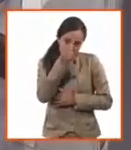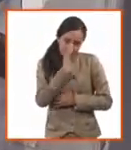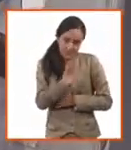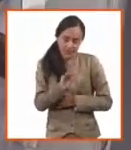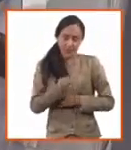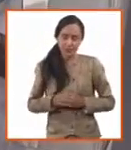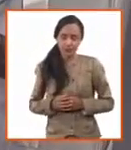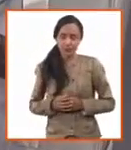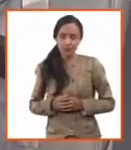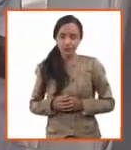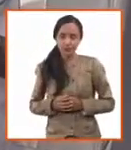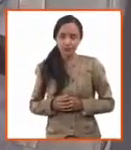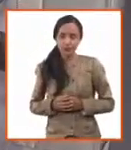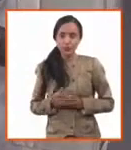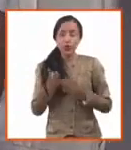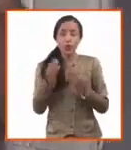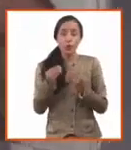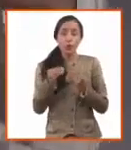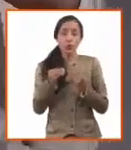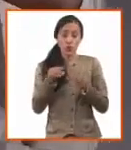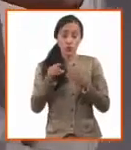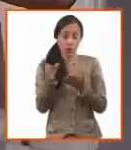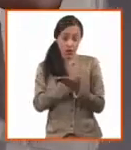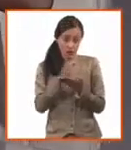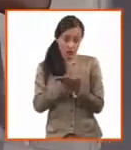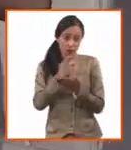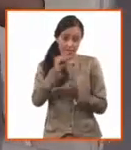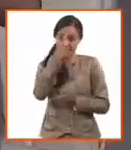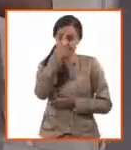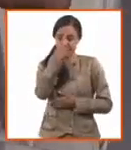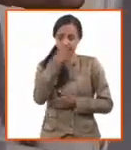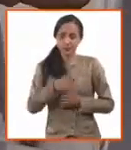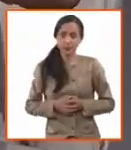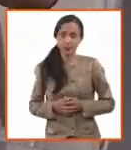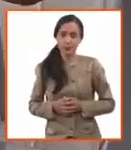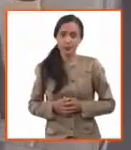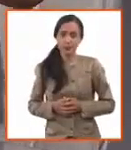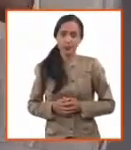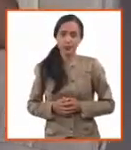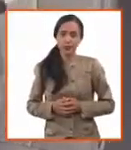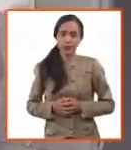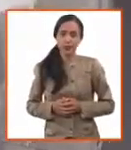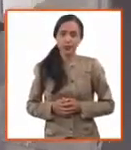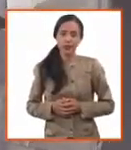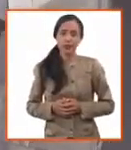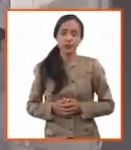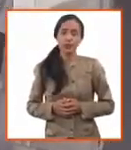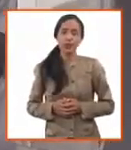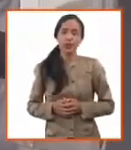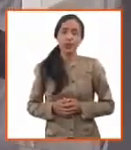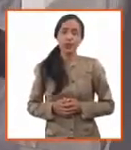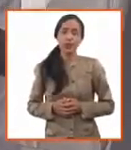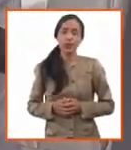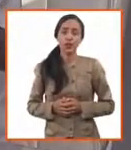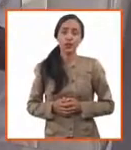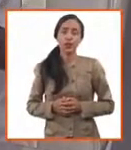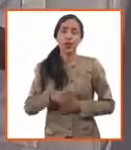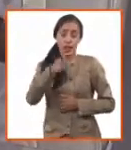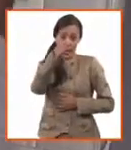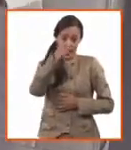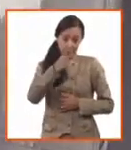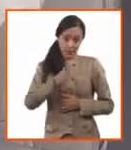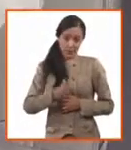varios textos de él donde él habla, él dice, el hombre, bueno, en aquel momento sí el hombre, diríamos el hombre, la mujer, los seres humanos en sentido